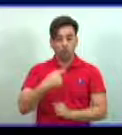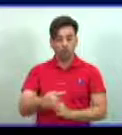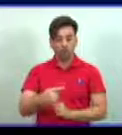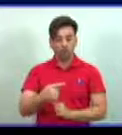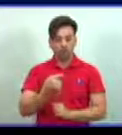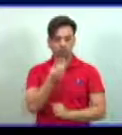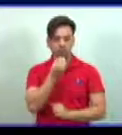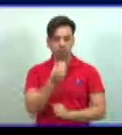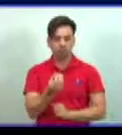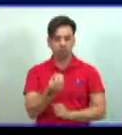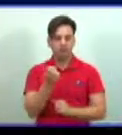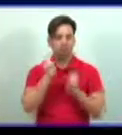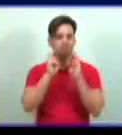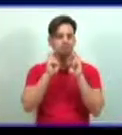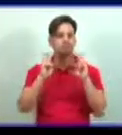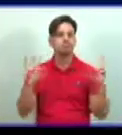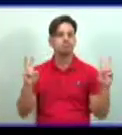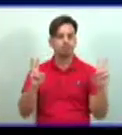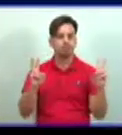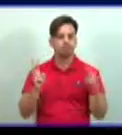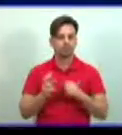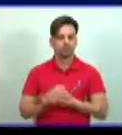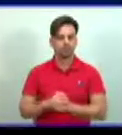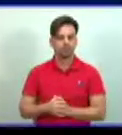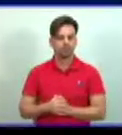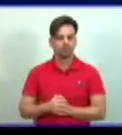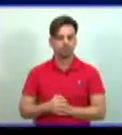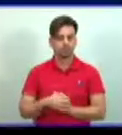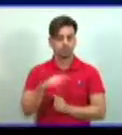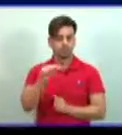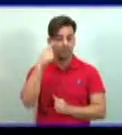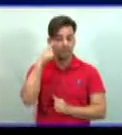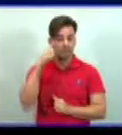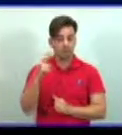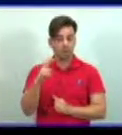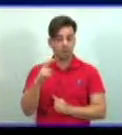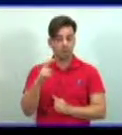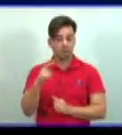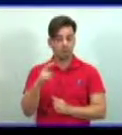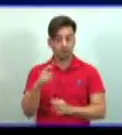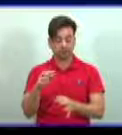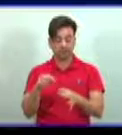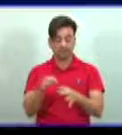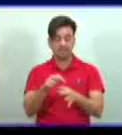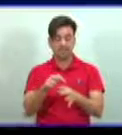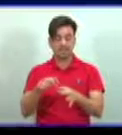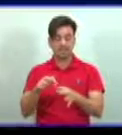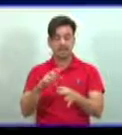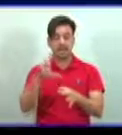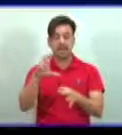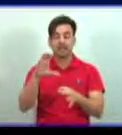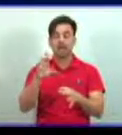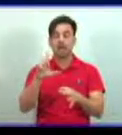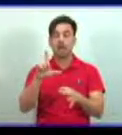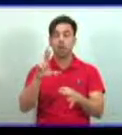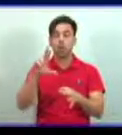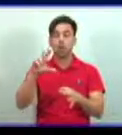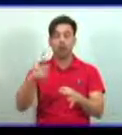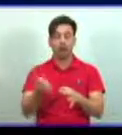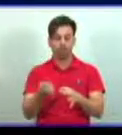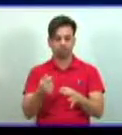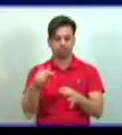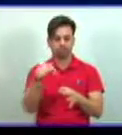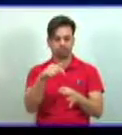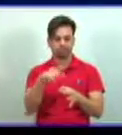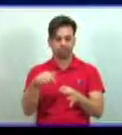recuerden que la respiración es un proceso celular, es un proceso que ocurre en el interior de nuestro organismo. Y vamos